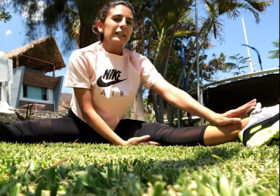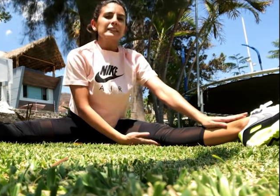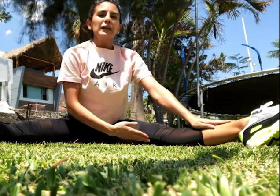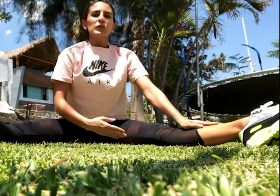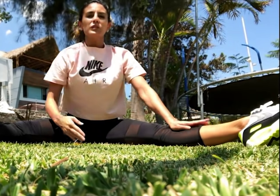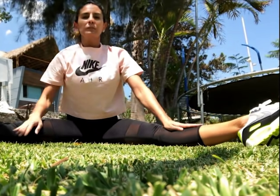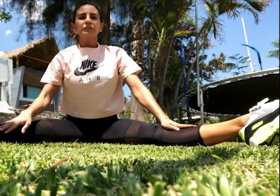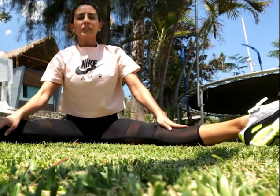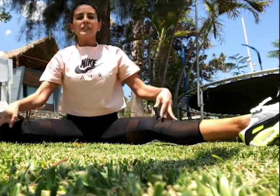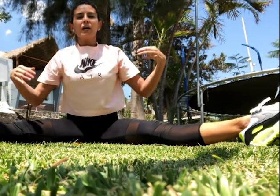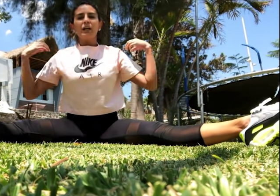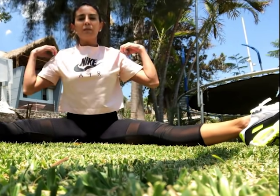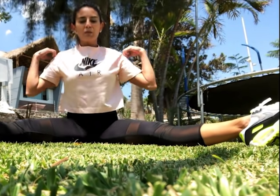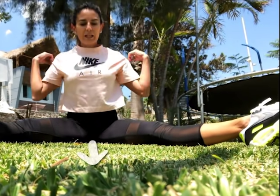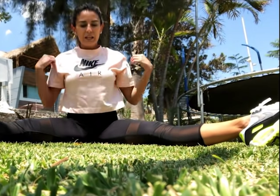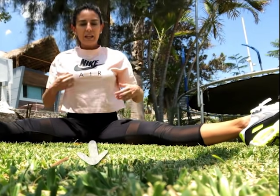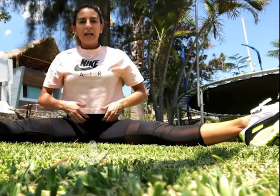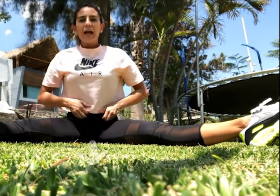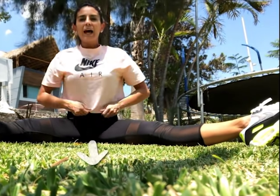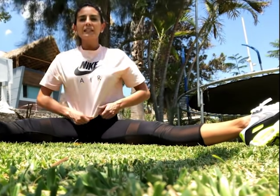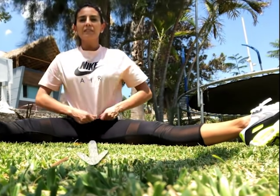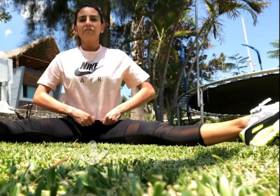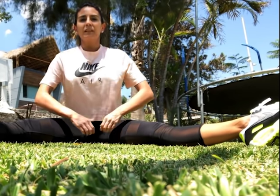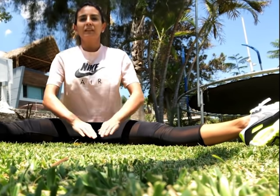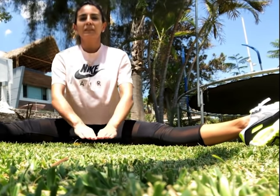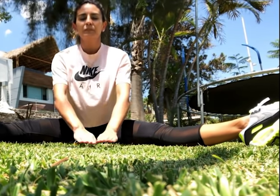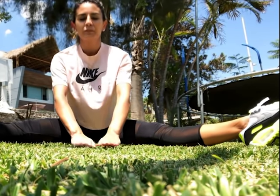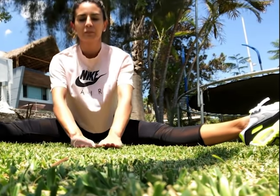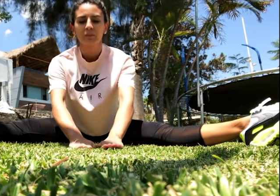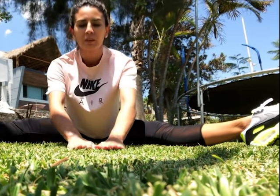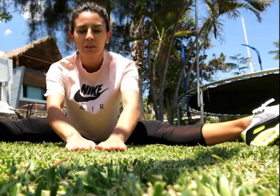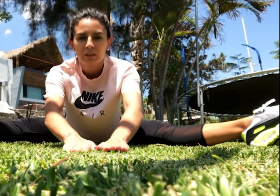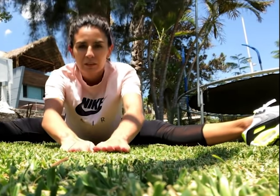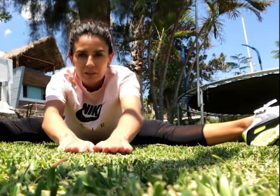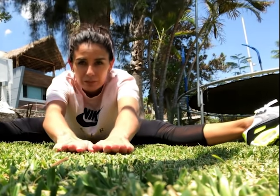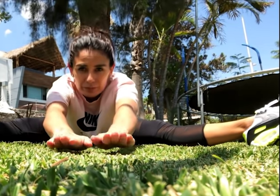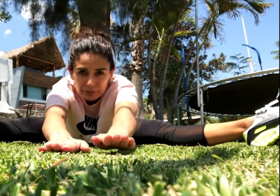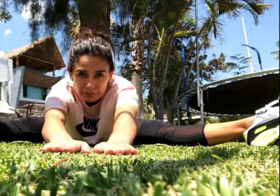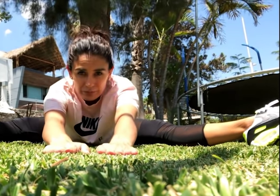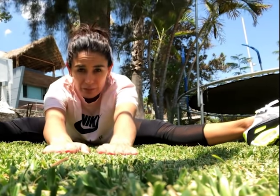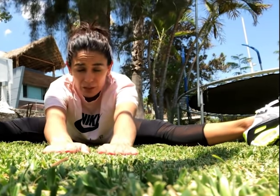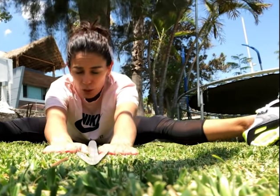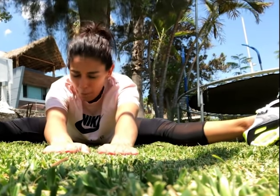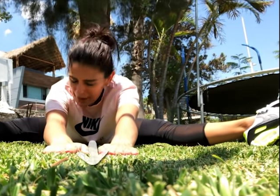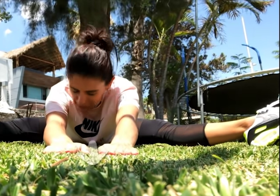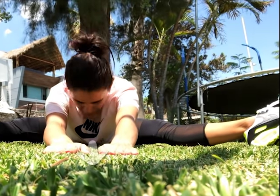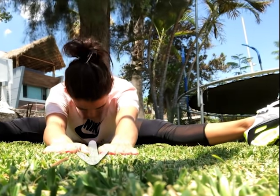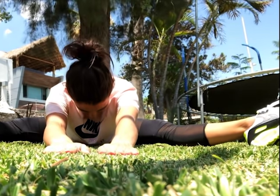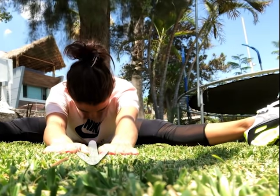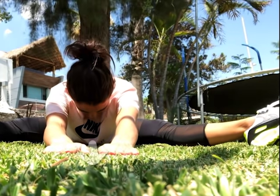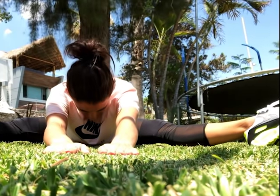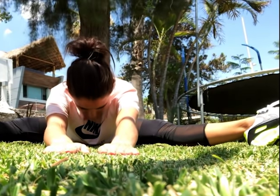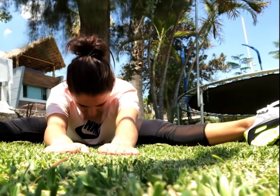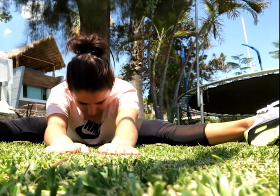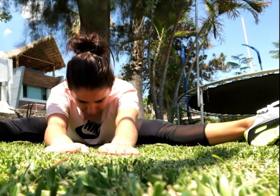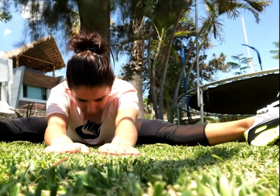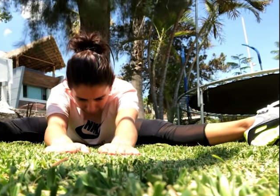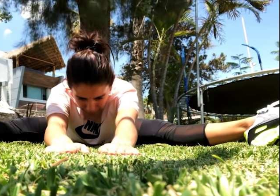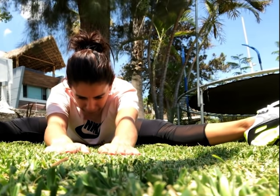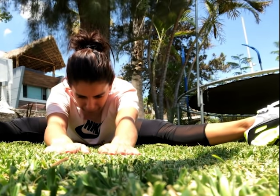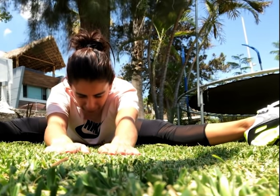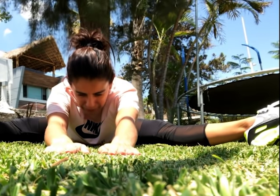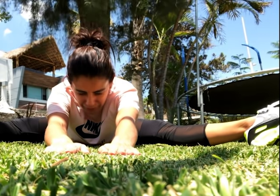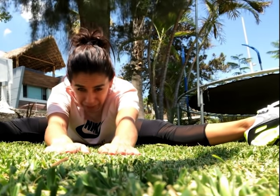regresamos y ahora vamos a ir hacia enfrente lo más que pueda